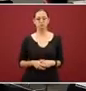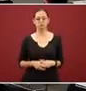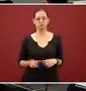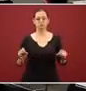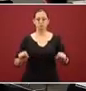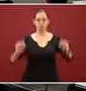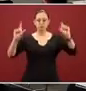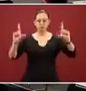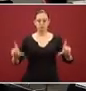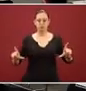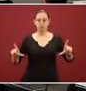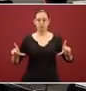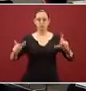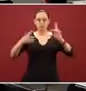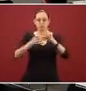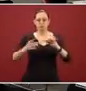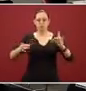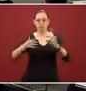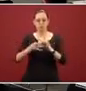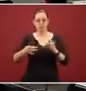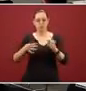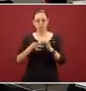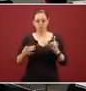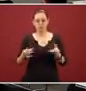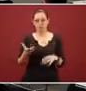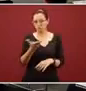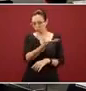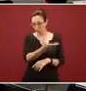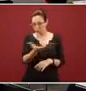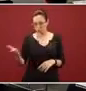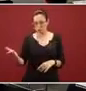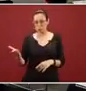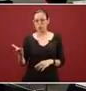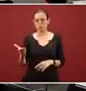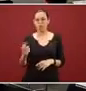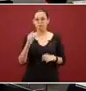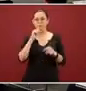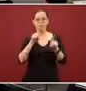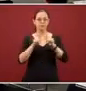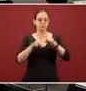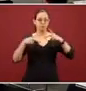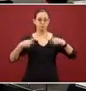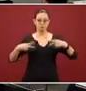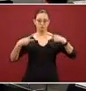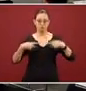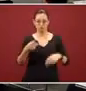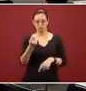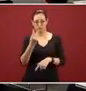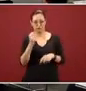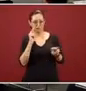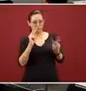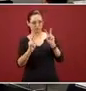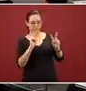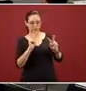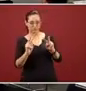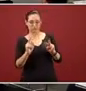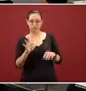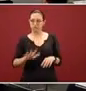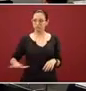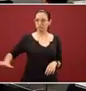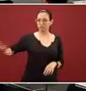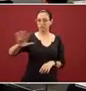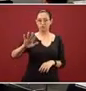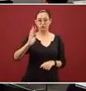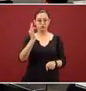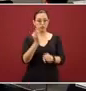para explicarles, compartir con ustedes aquí presentes y allá a la ciudadanía mexicana este